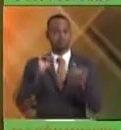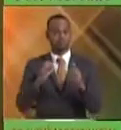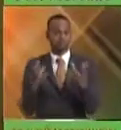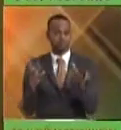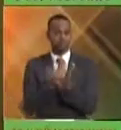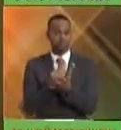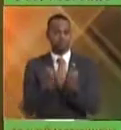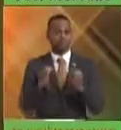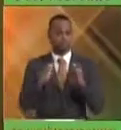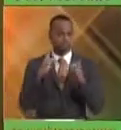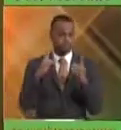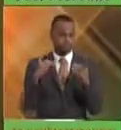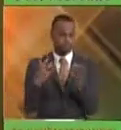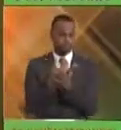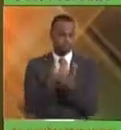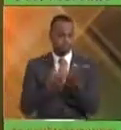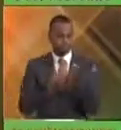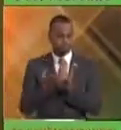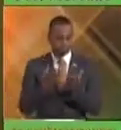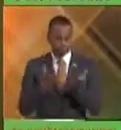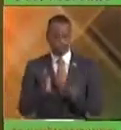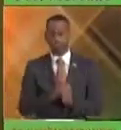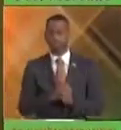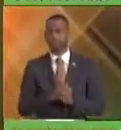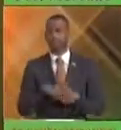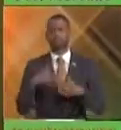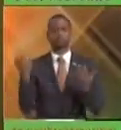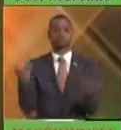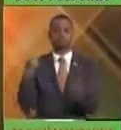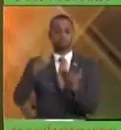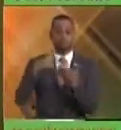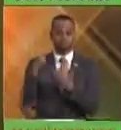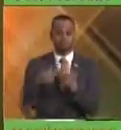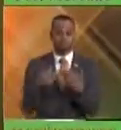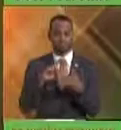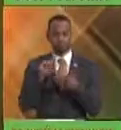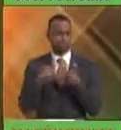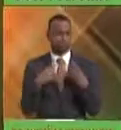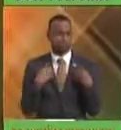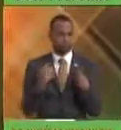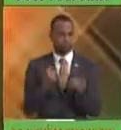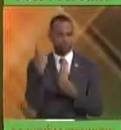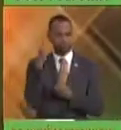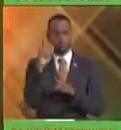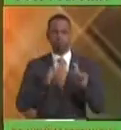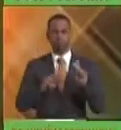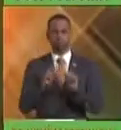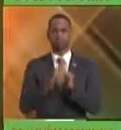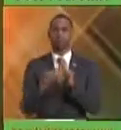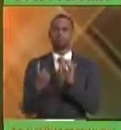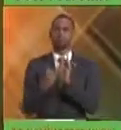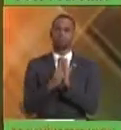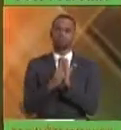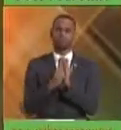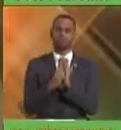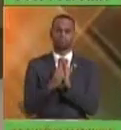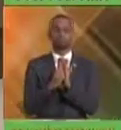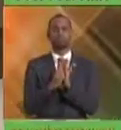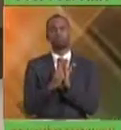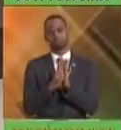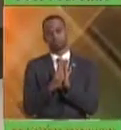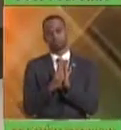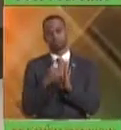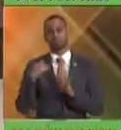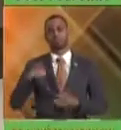a la educación ya sea para que algún programa específico de salud para personas con discapacidad estamos